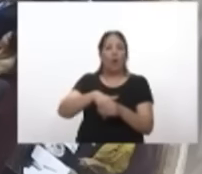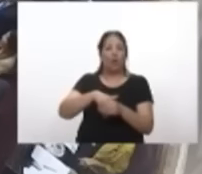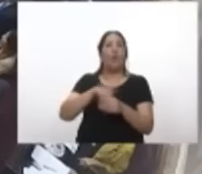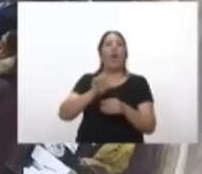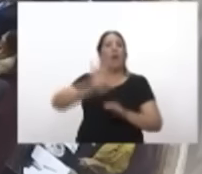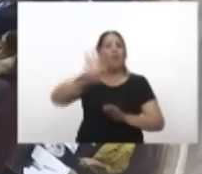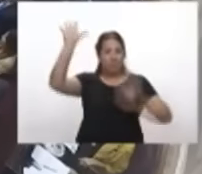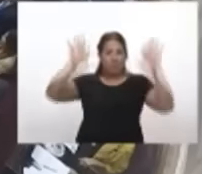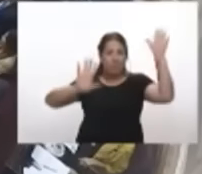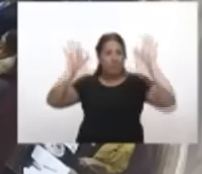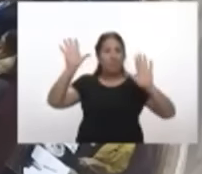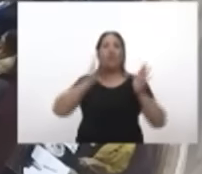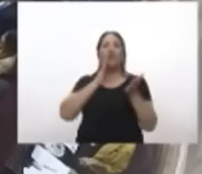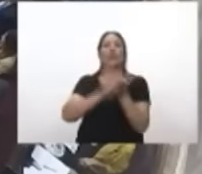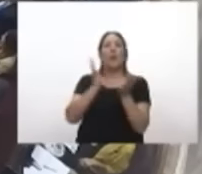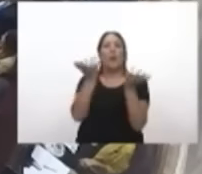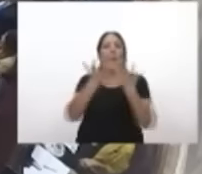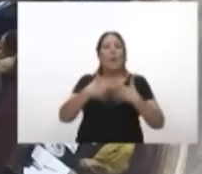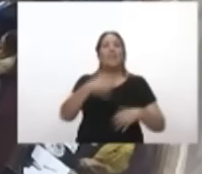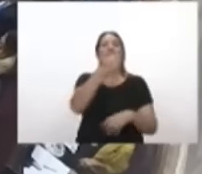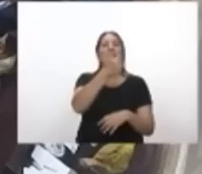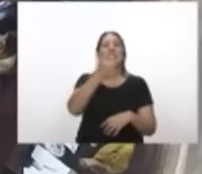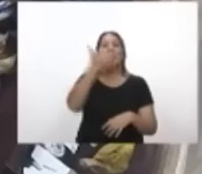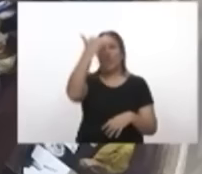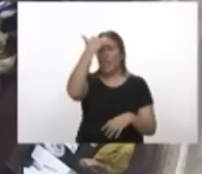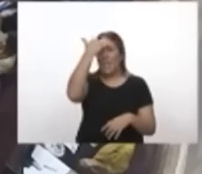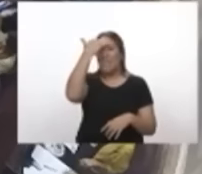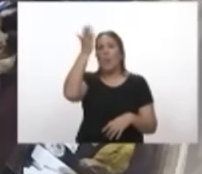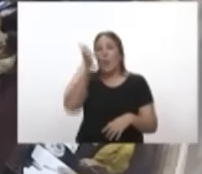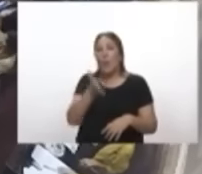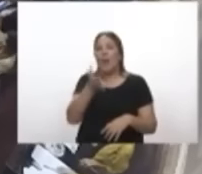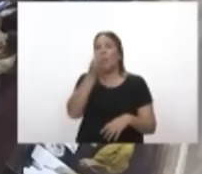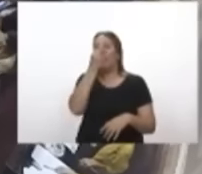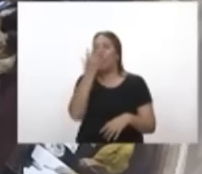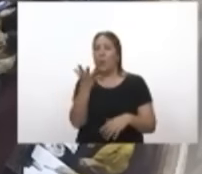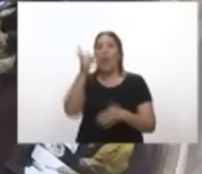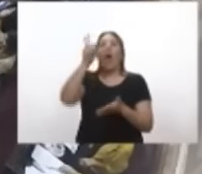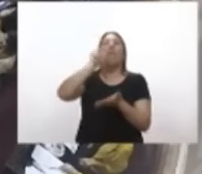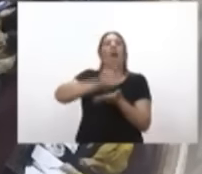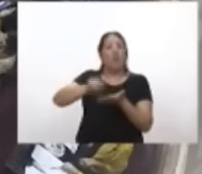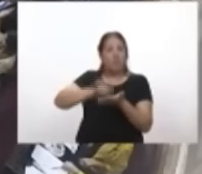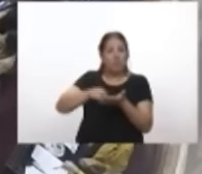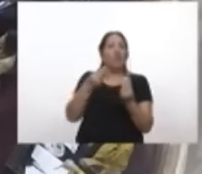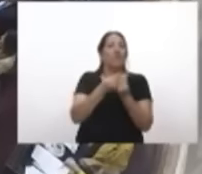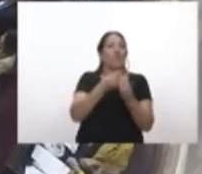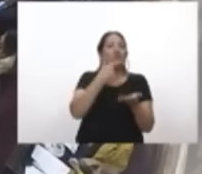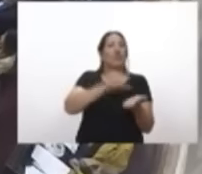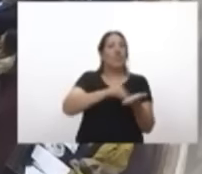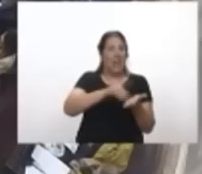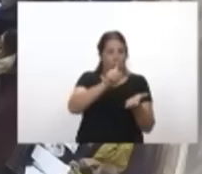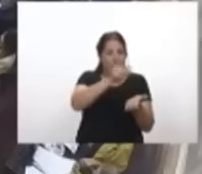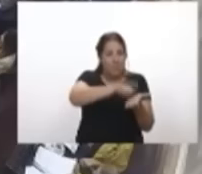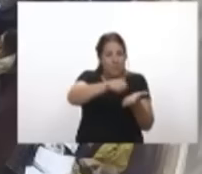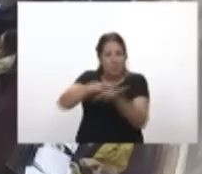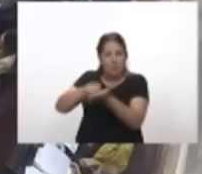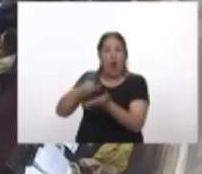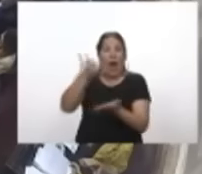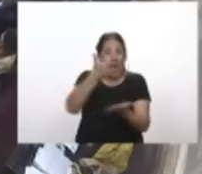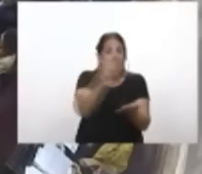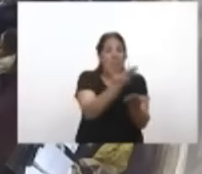no es mayoría absoluta, son dos tercios. Está bien. Entonces, ¿a qué voy con esto, Nahue? A que se sabía que se iba a aprobar